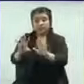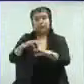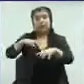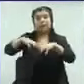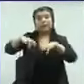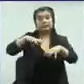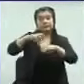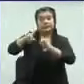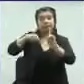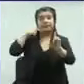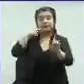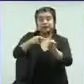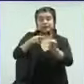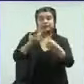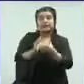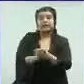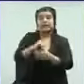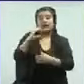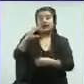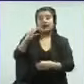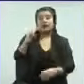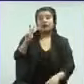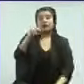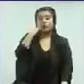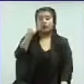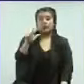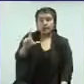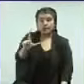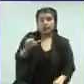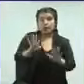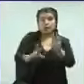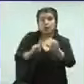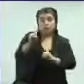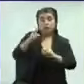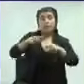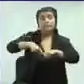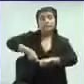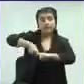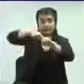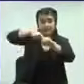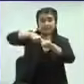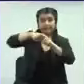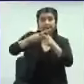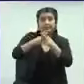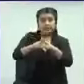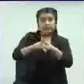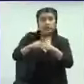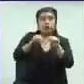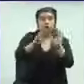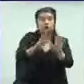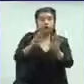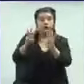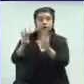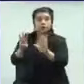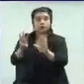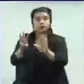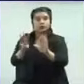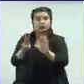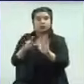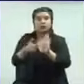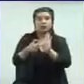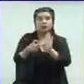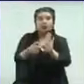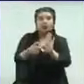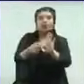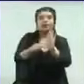eventos de licitación en Covial, 11 pendientes de iniciar y 88 que están